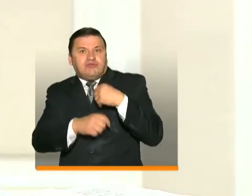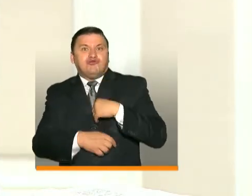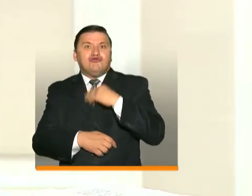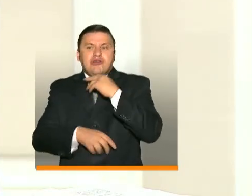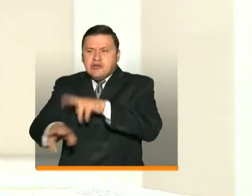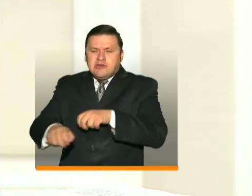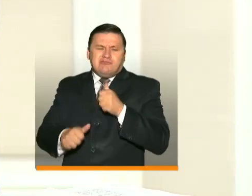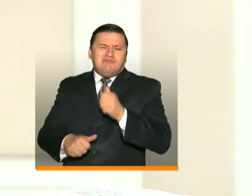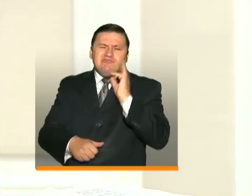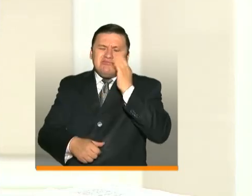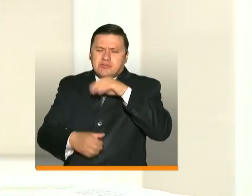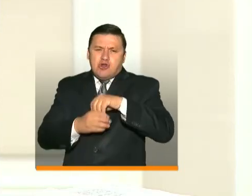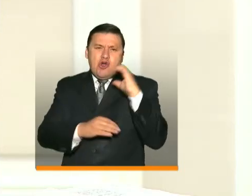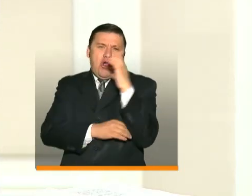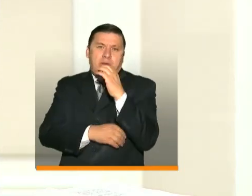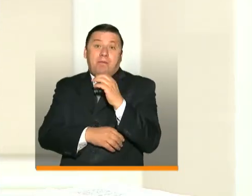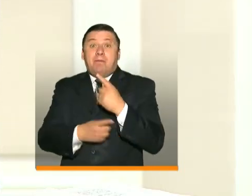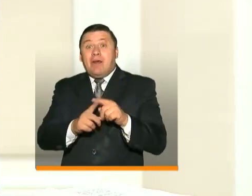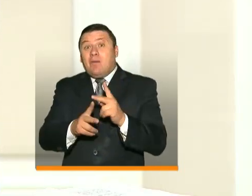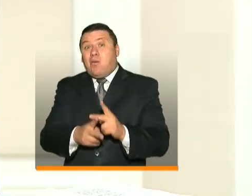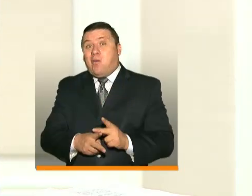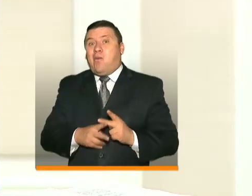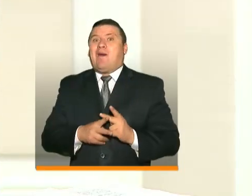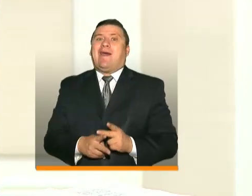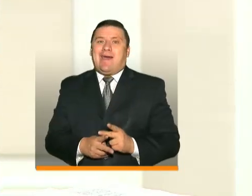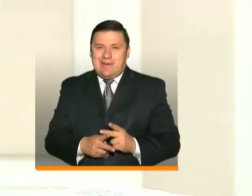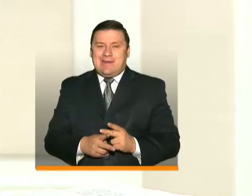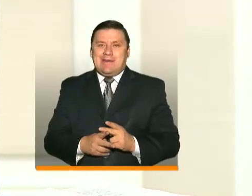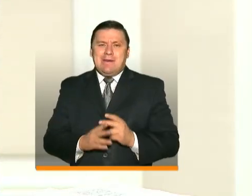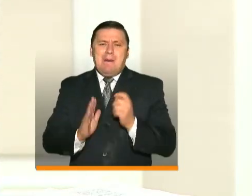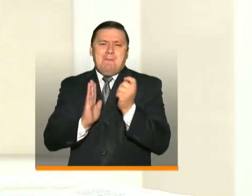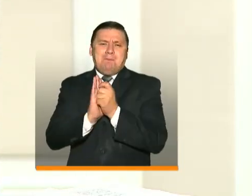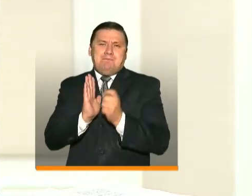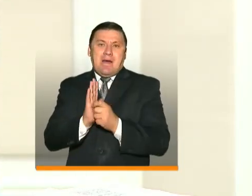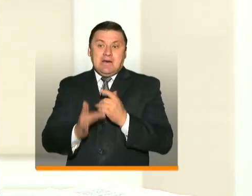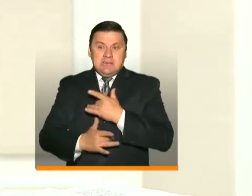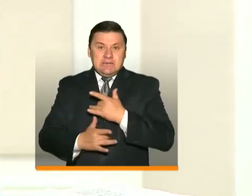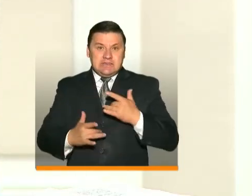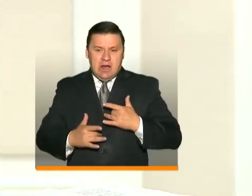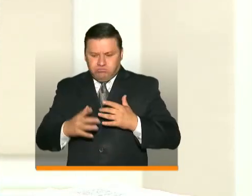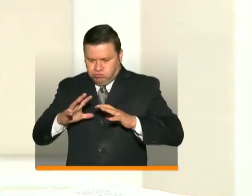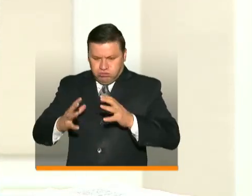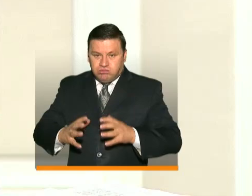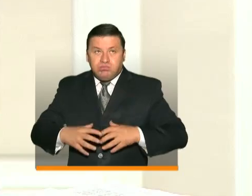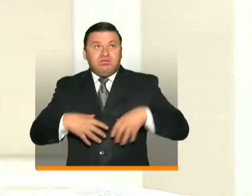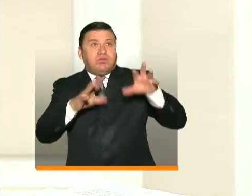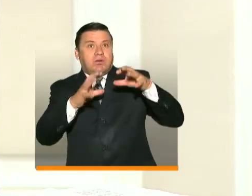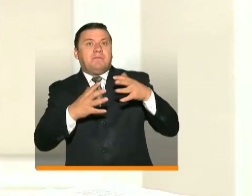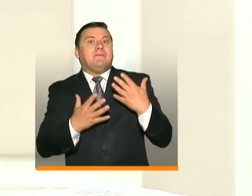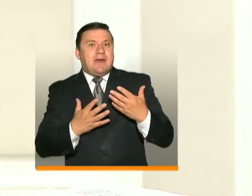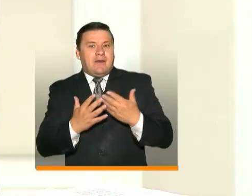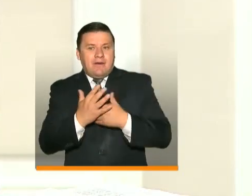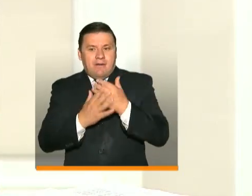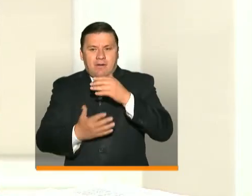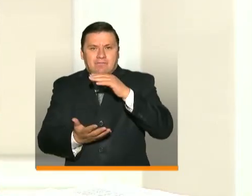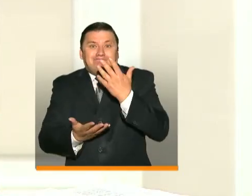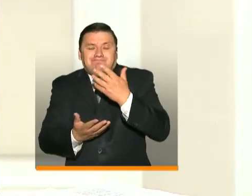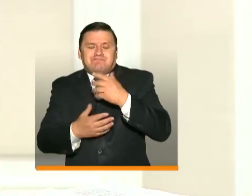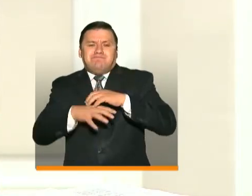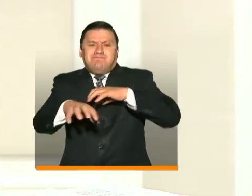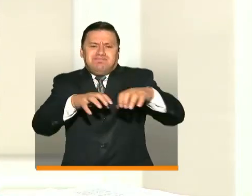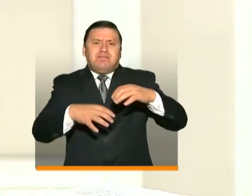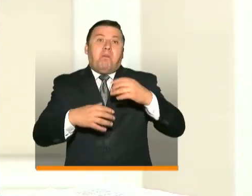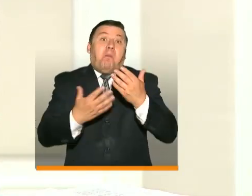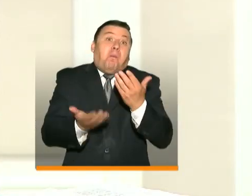mundo, pero siempre teniendo mucho cuidado con esos aspectos sanitarios y de trazabilidad. En las manufacturas tenemos también